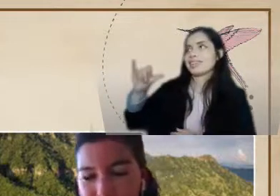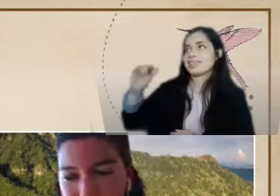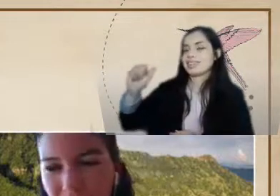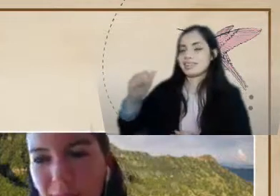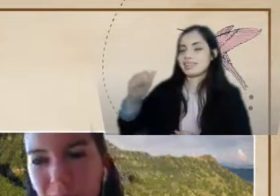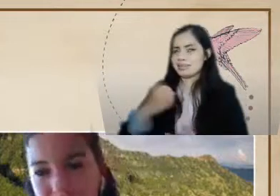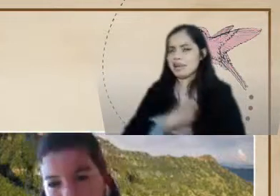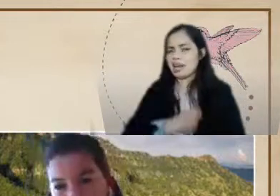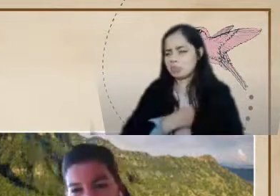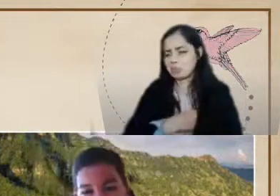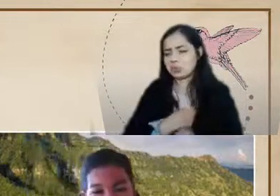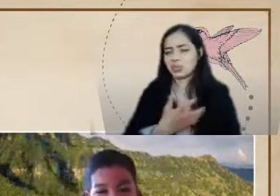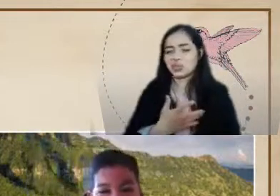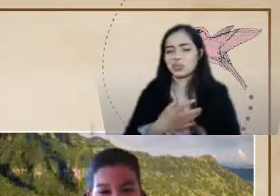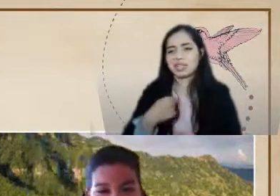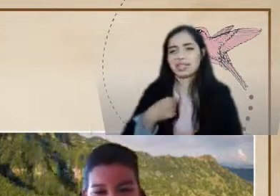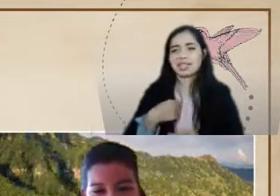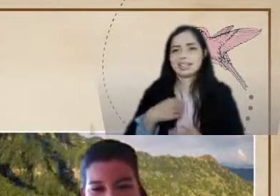en propiedad de esto.